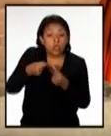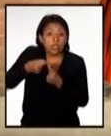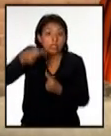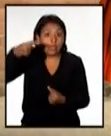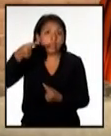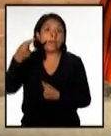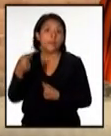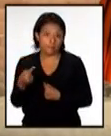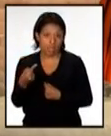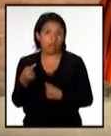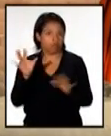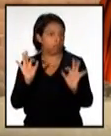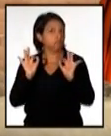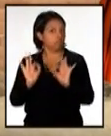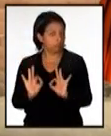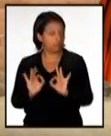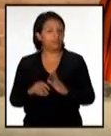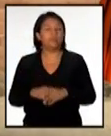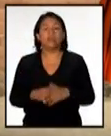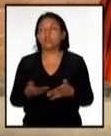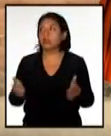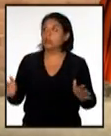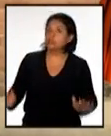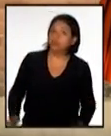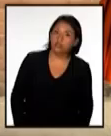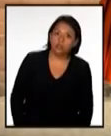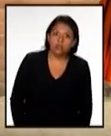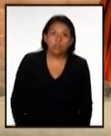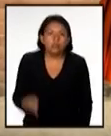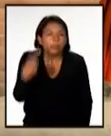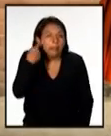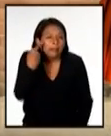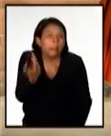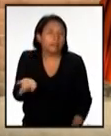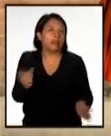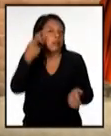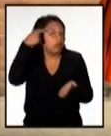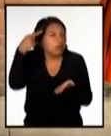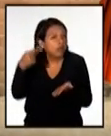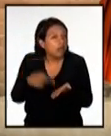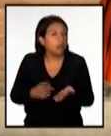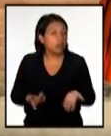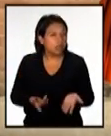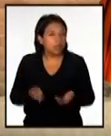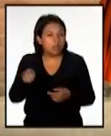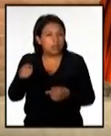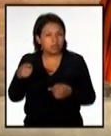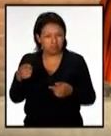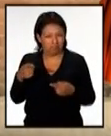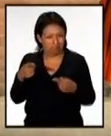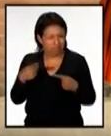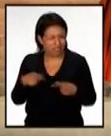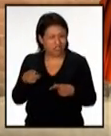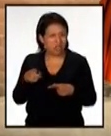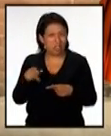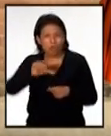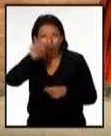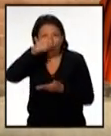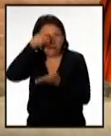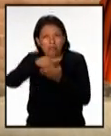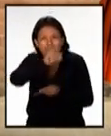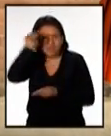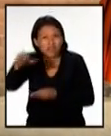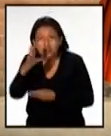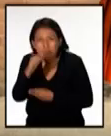de talla baja. Pues habráse visto, esos seres no pueden estar en otro lugar que